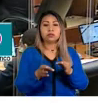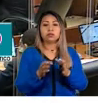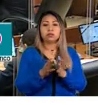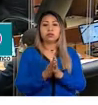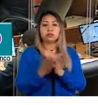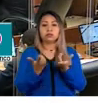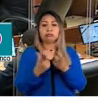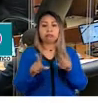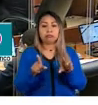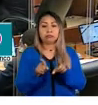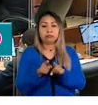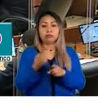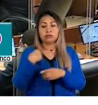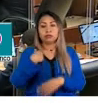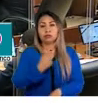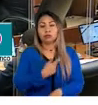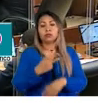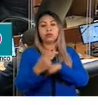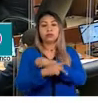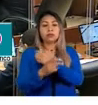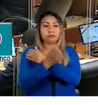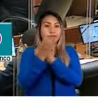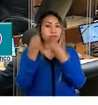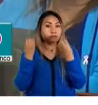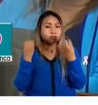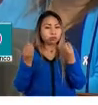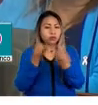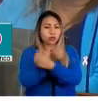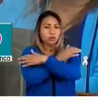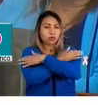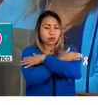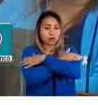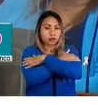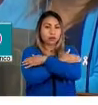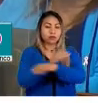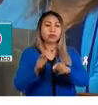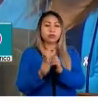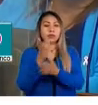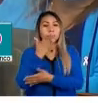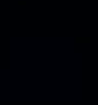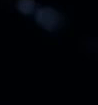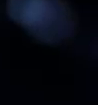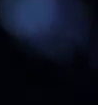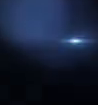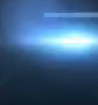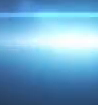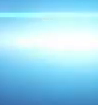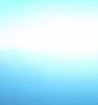liberales en nuestro país. Un fuerte abrazo y gracias por haberme escuchado. Muchas gracias.